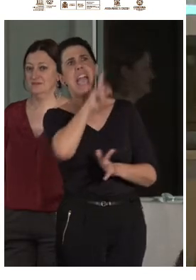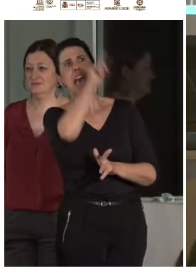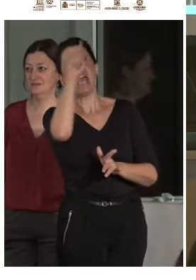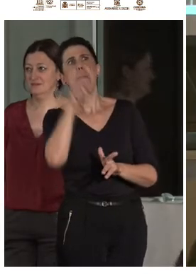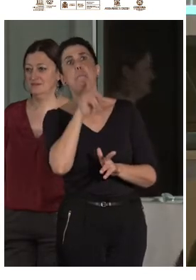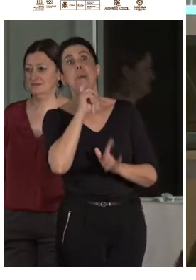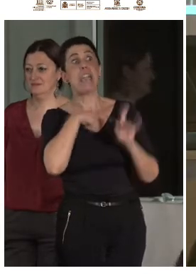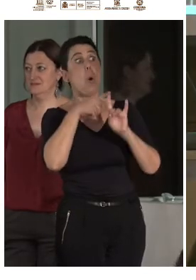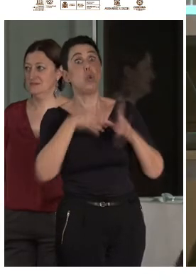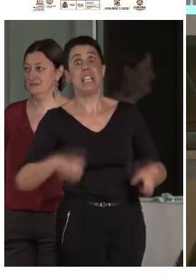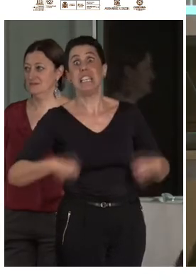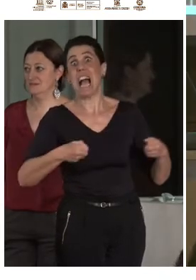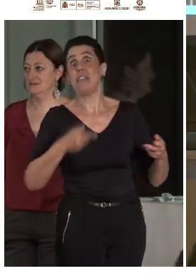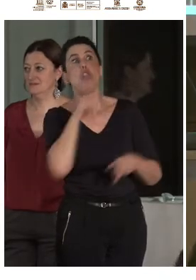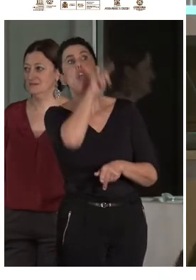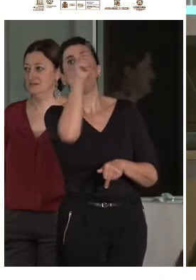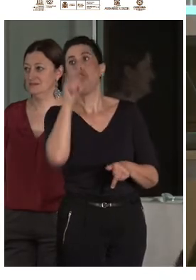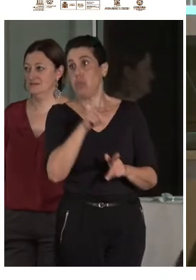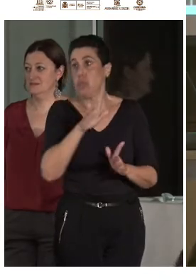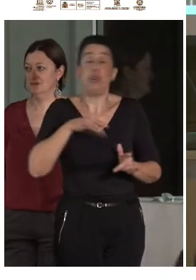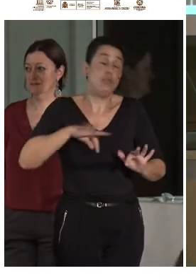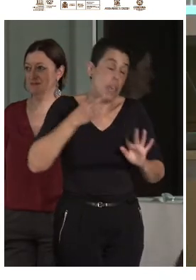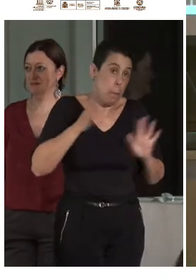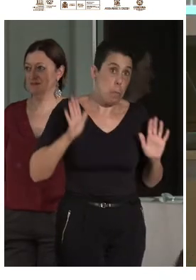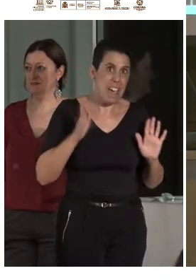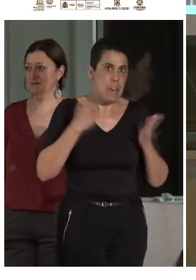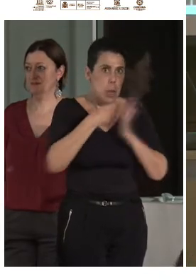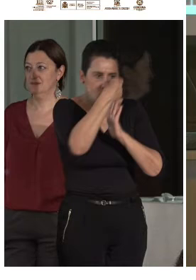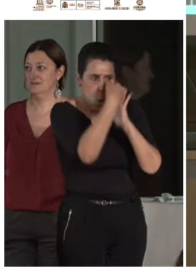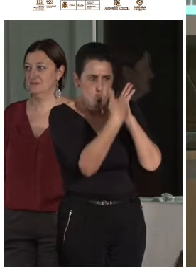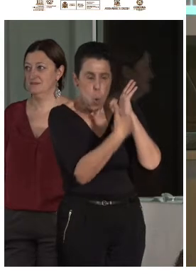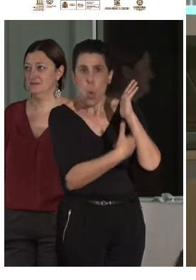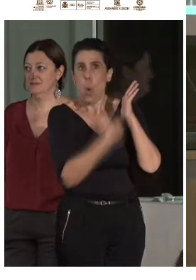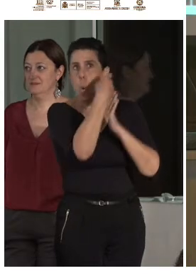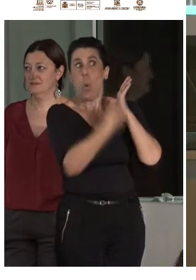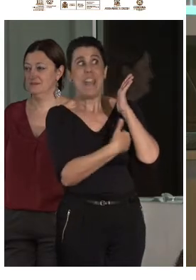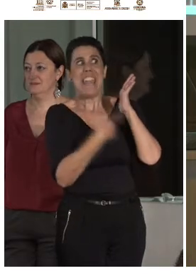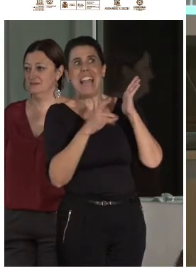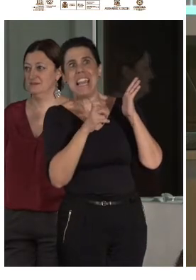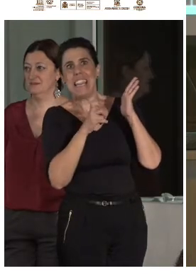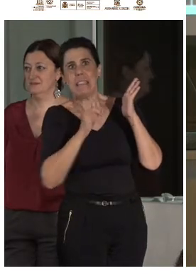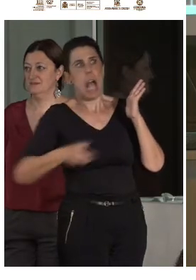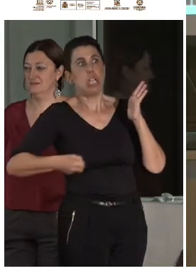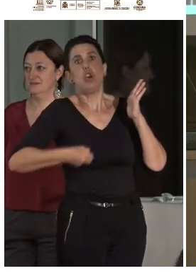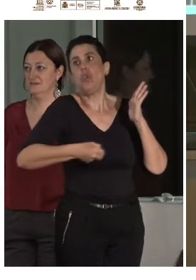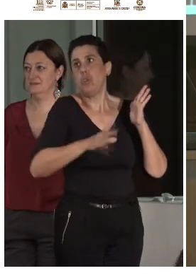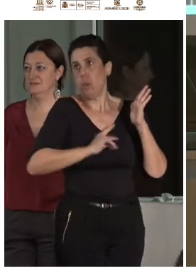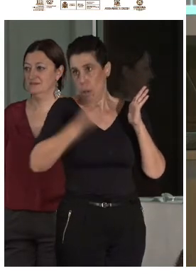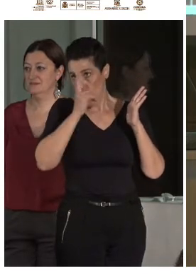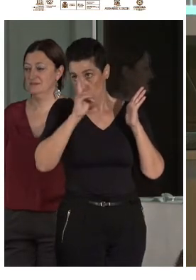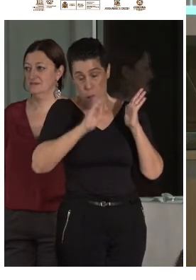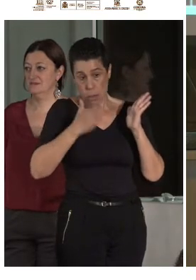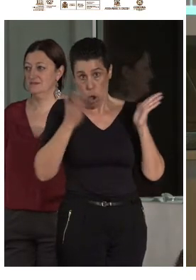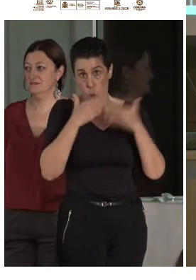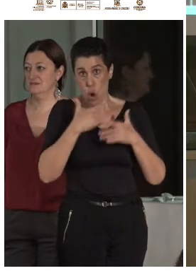puse unos cuantos, sí. Probablemente haya más. Pero yo un registro de Yolet no lo tengo, pero eso no quita, por ejemplo, en Canarias,